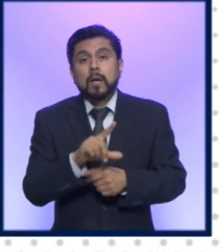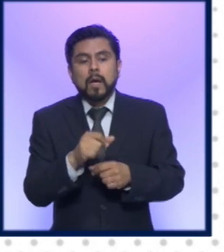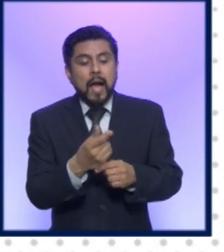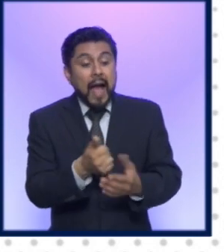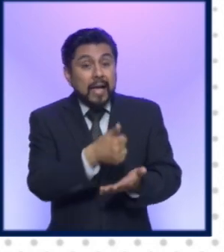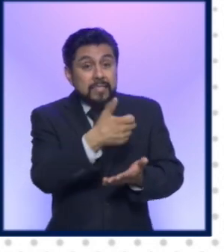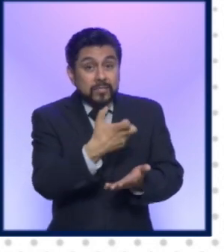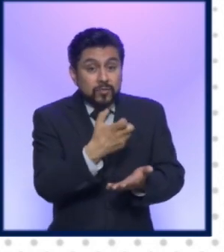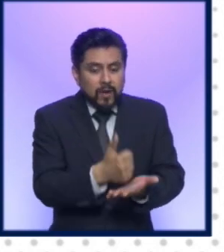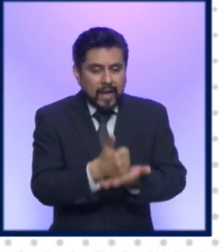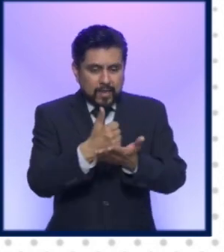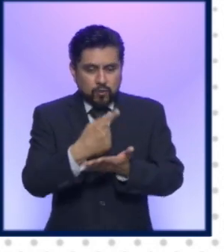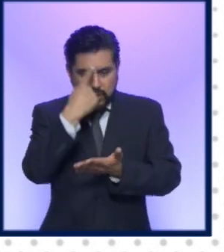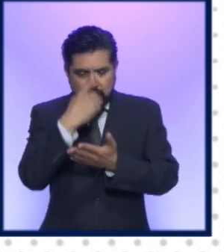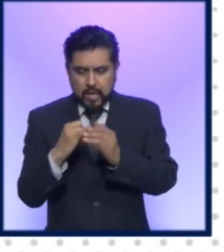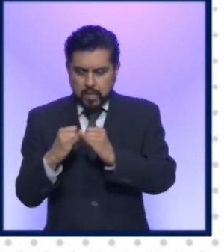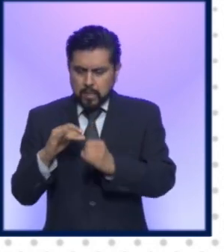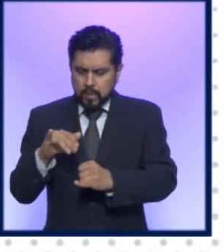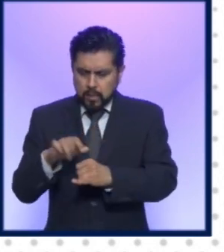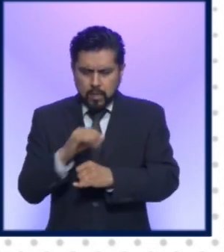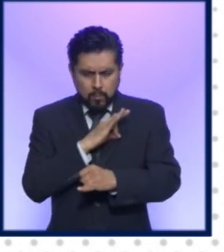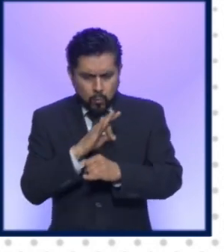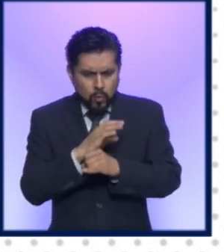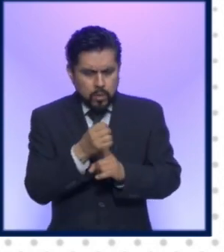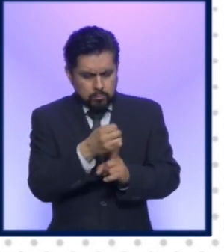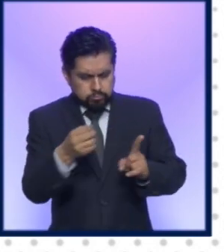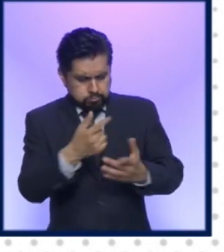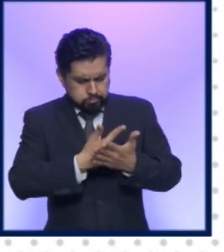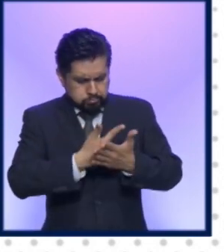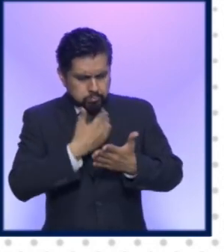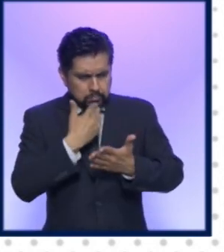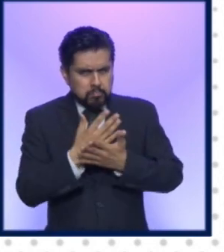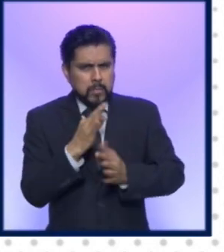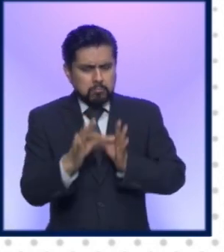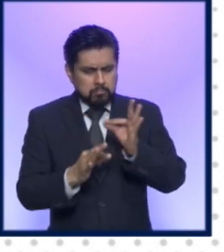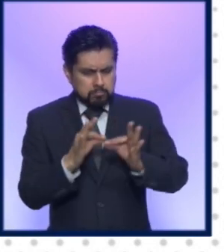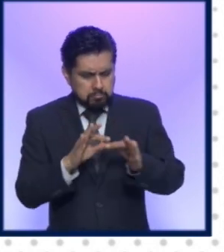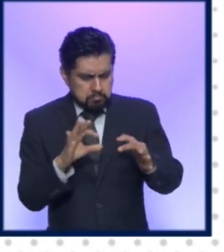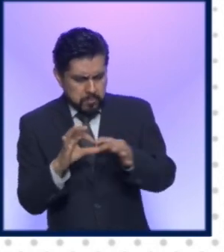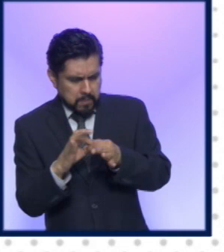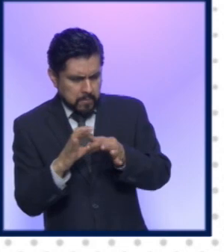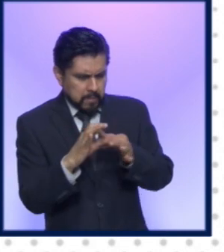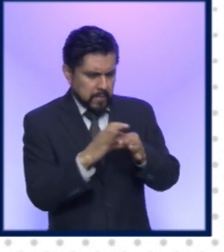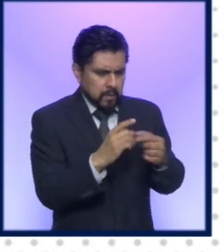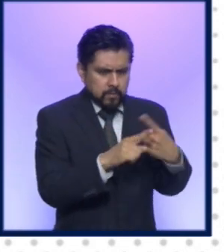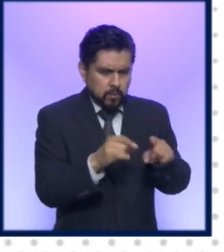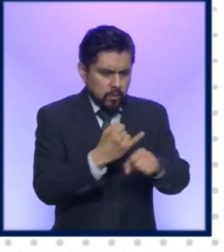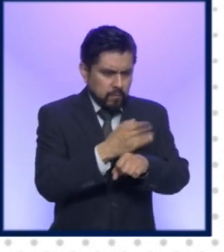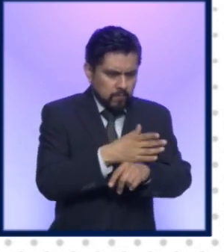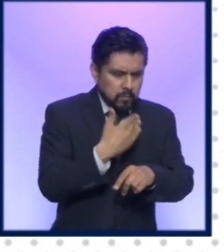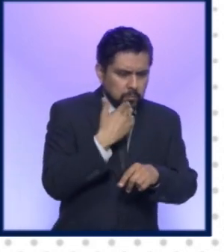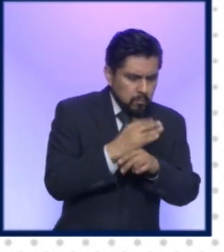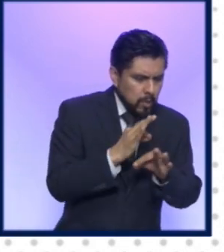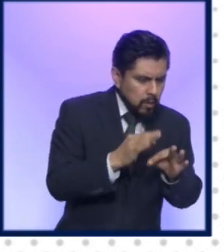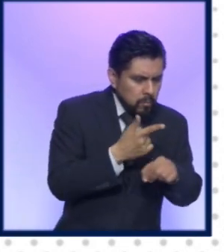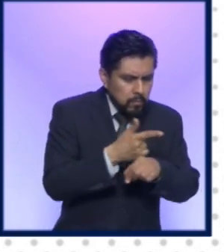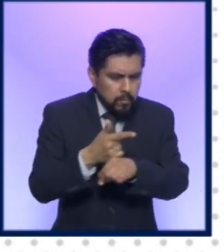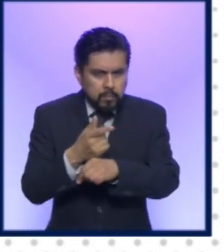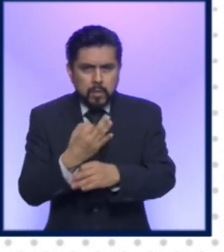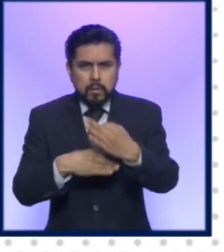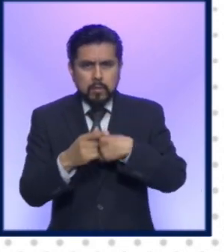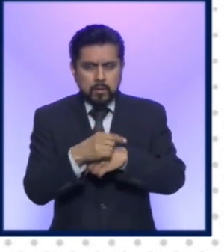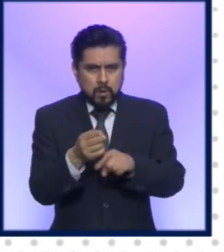Instituto Nacional electoral Bueno pues realizar sus actividades de fiscalización es decir corroborar que los gastos que están informando efectivamente se hayan